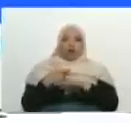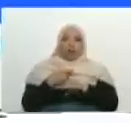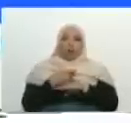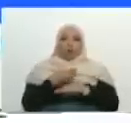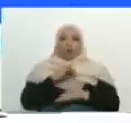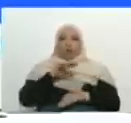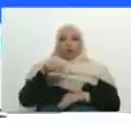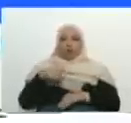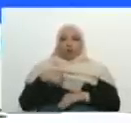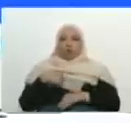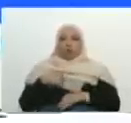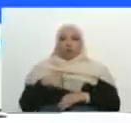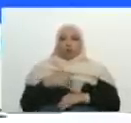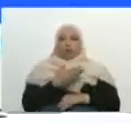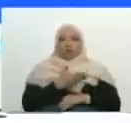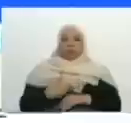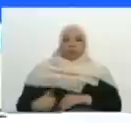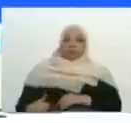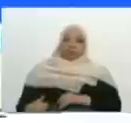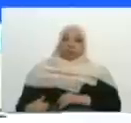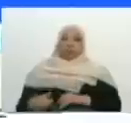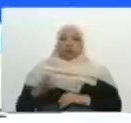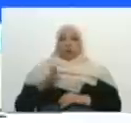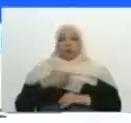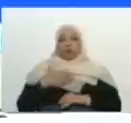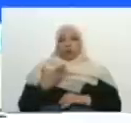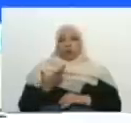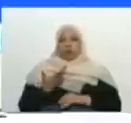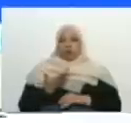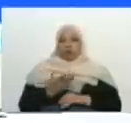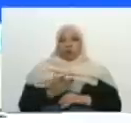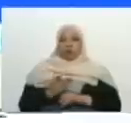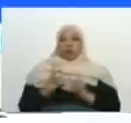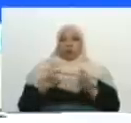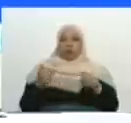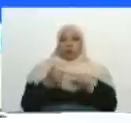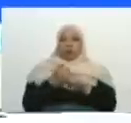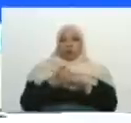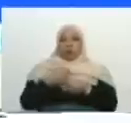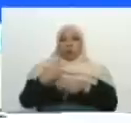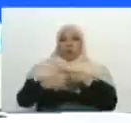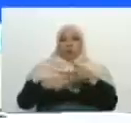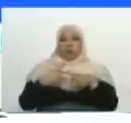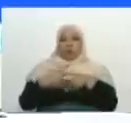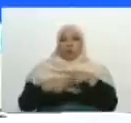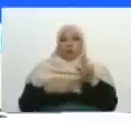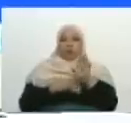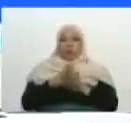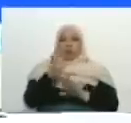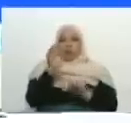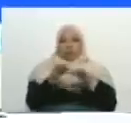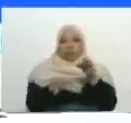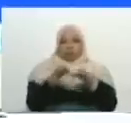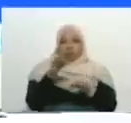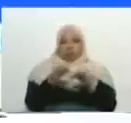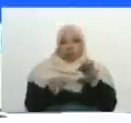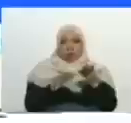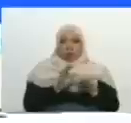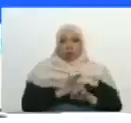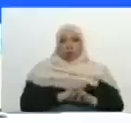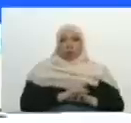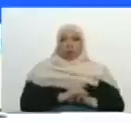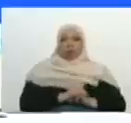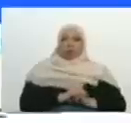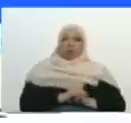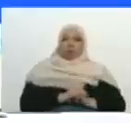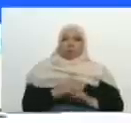en fecha precedente, si podían iniciar el proceso de remate judicial de Citgo